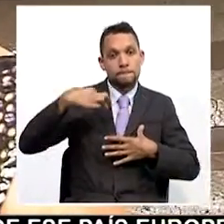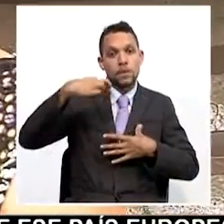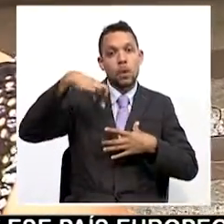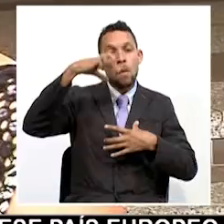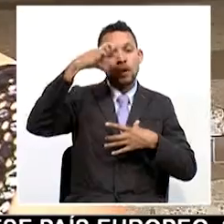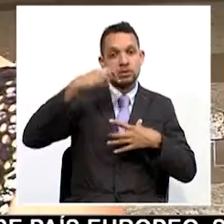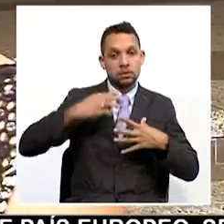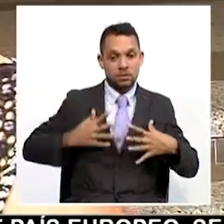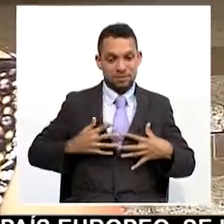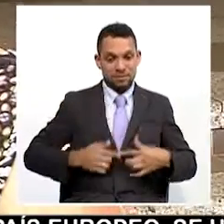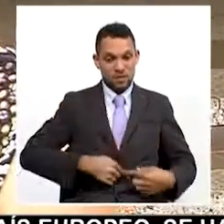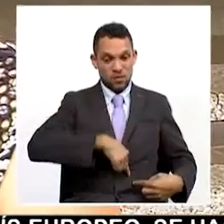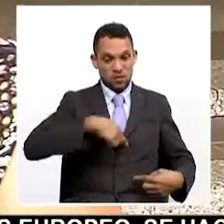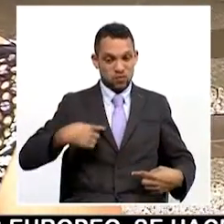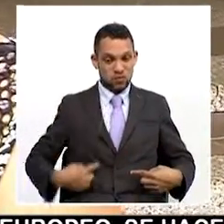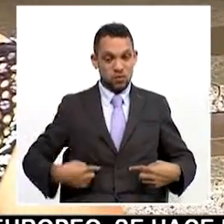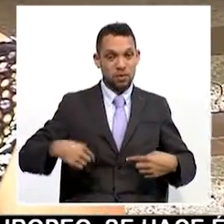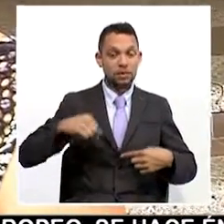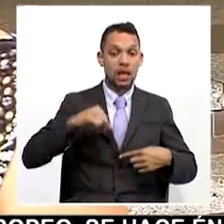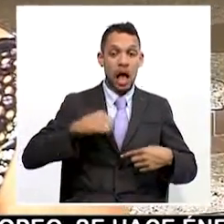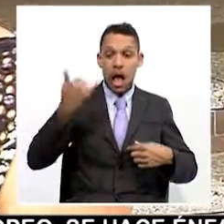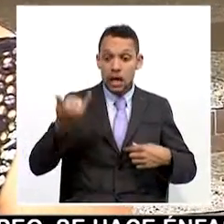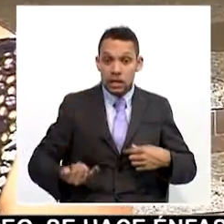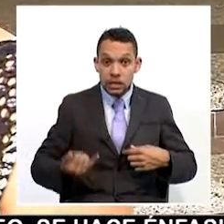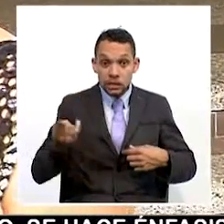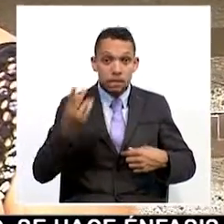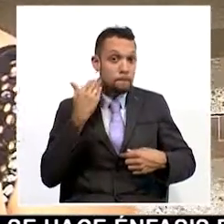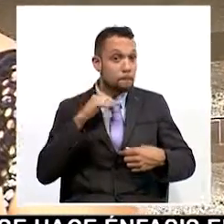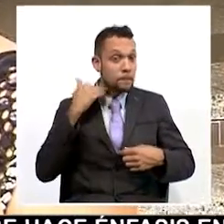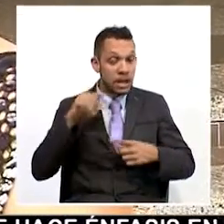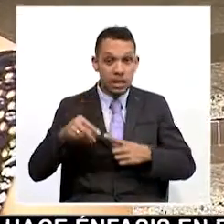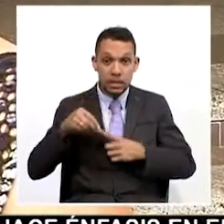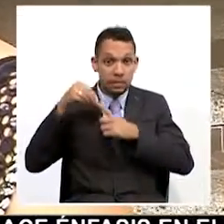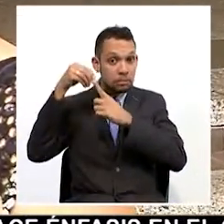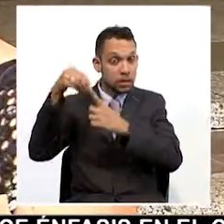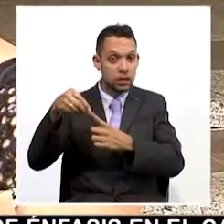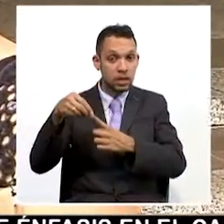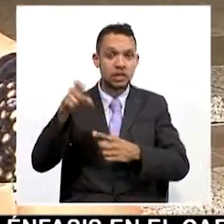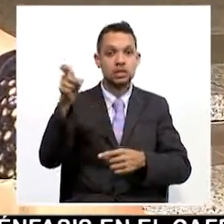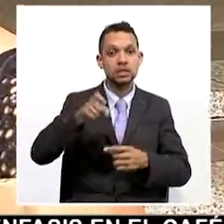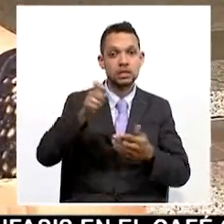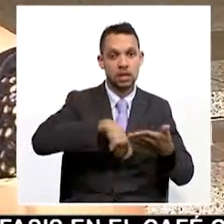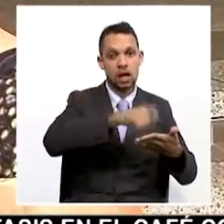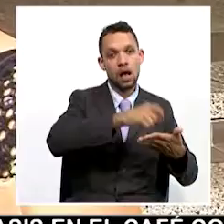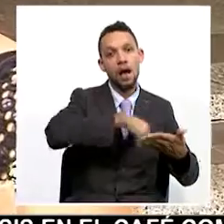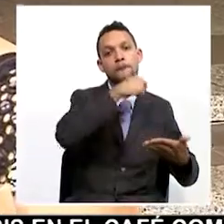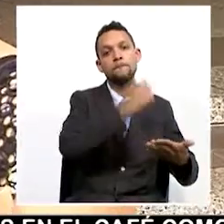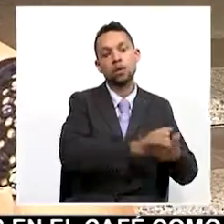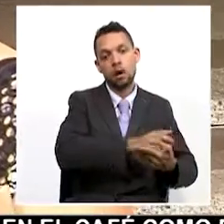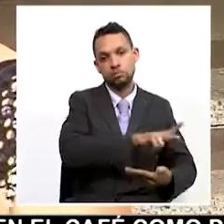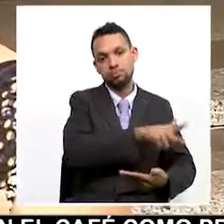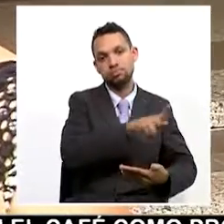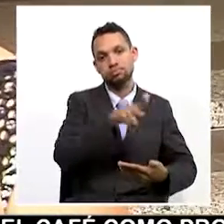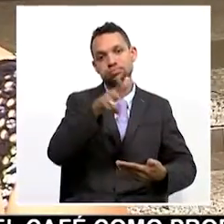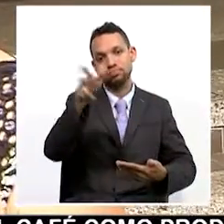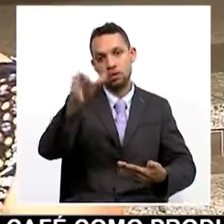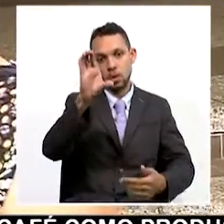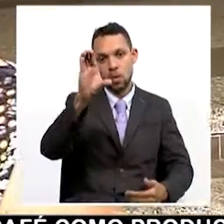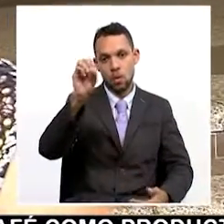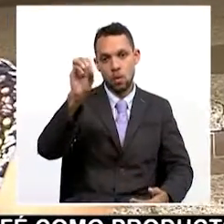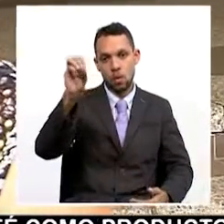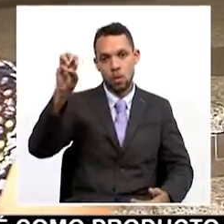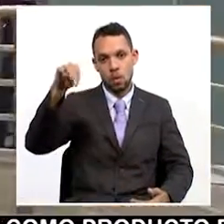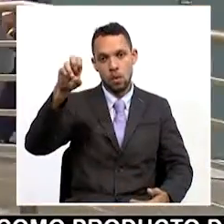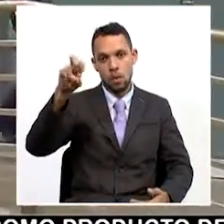tórax. Aquí no hay un especialista, está en que Comeva la remita a un nivel de a un cuarto nivel donde esté